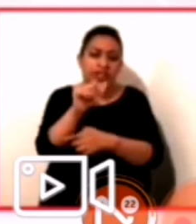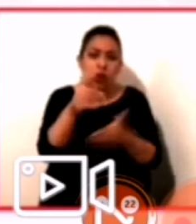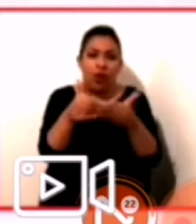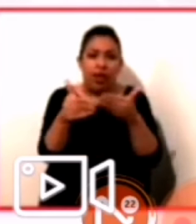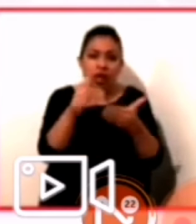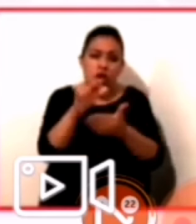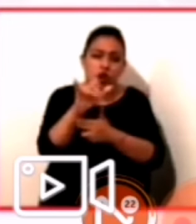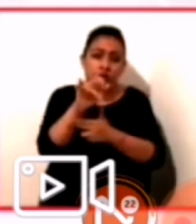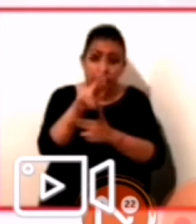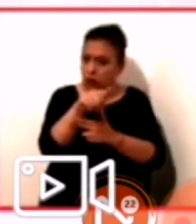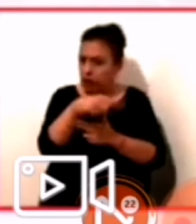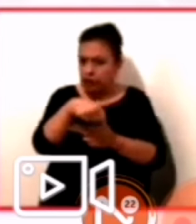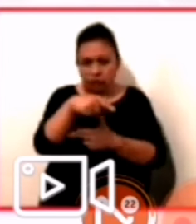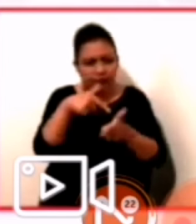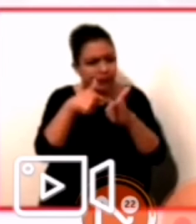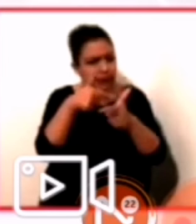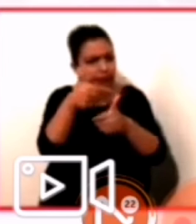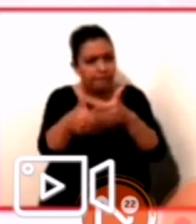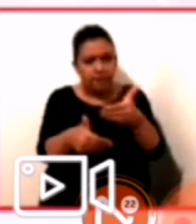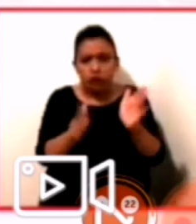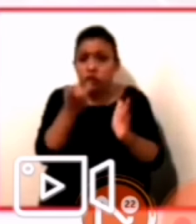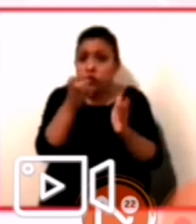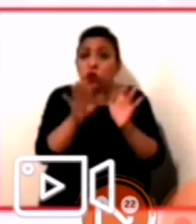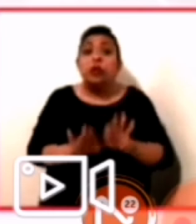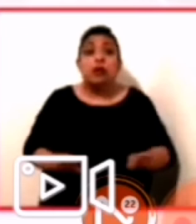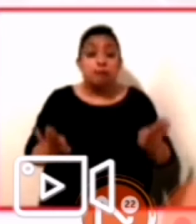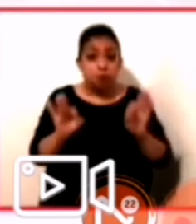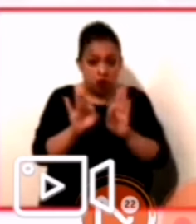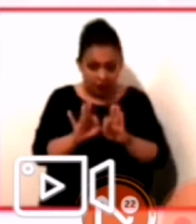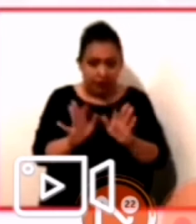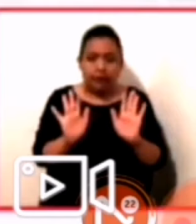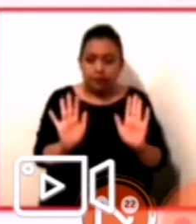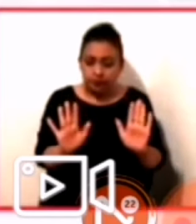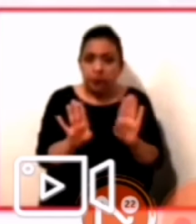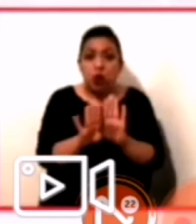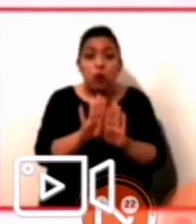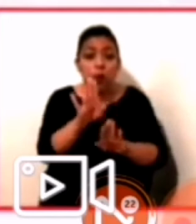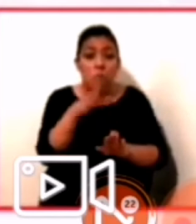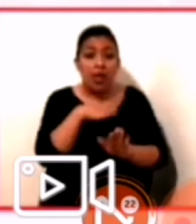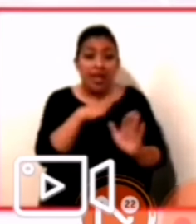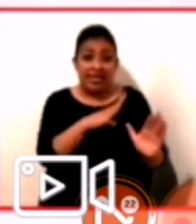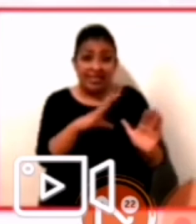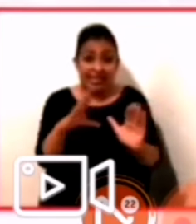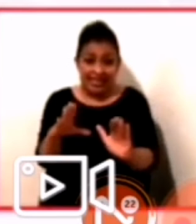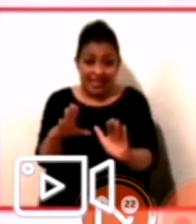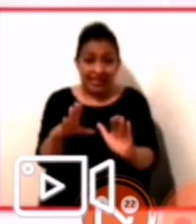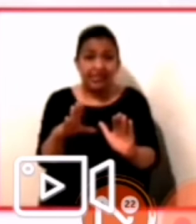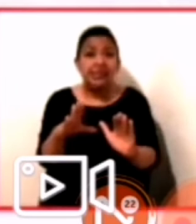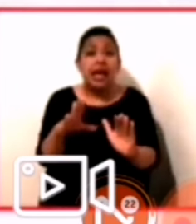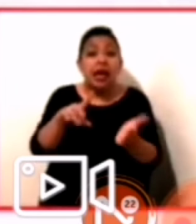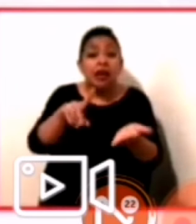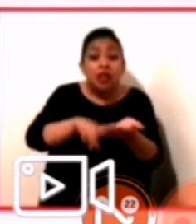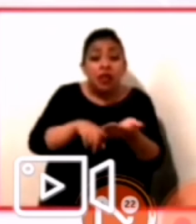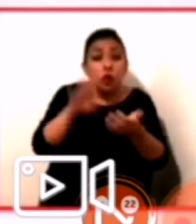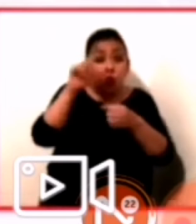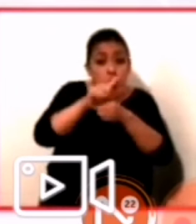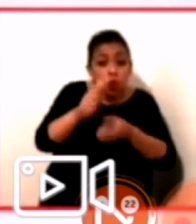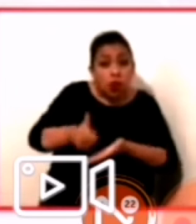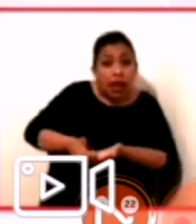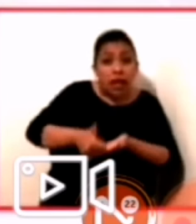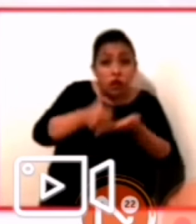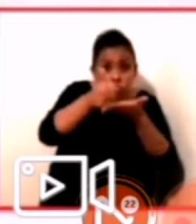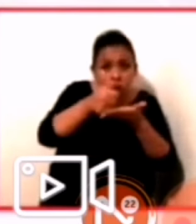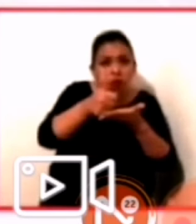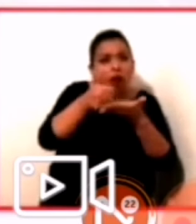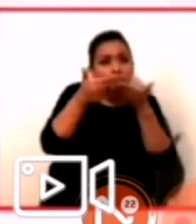siguen con su proceso y eso es lo más importante. Es decir, que lo académico a través de la cultura se abre